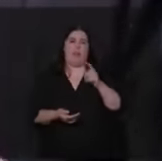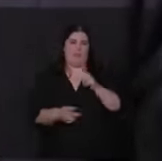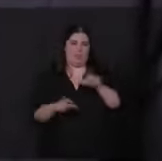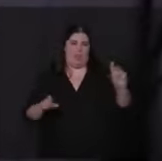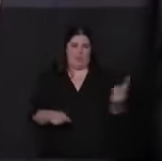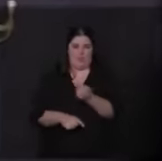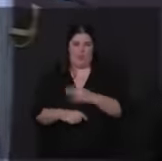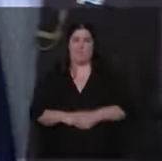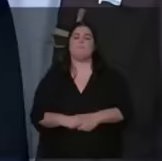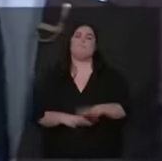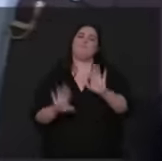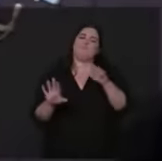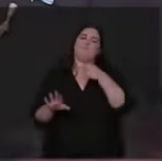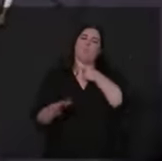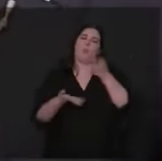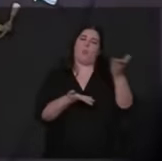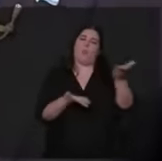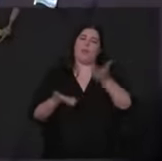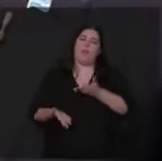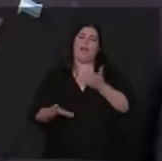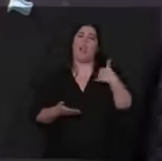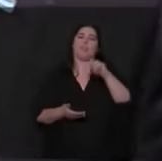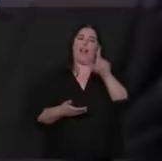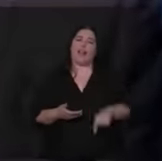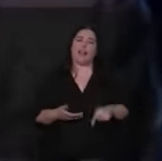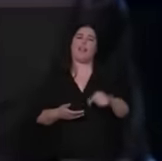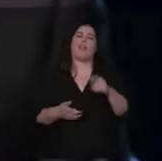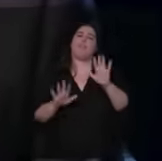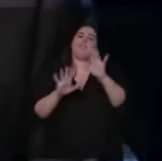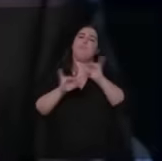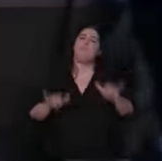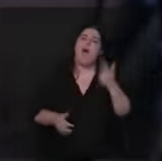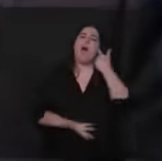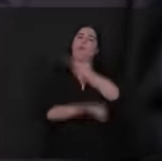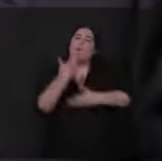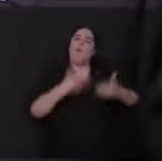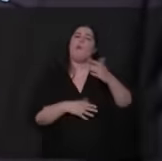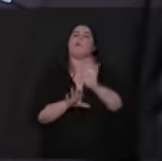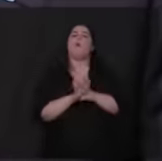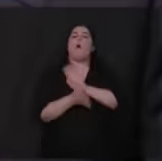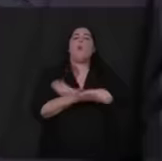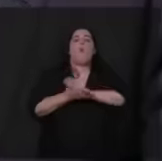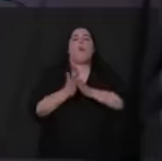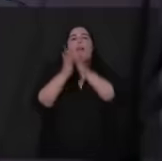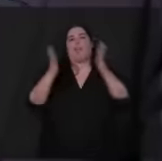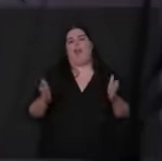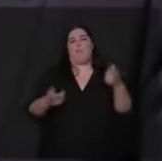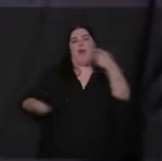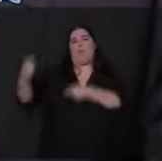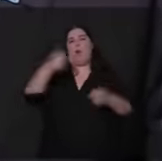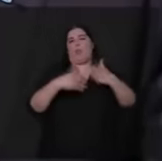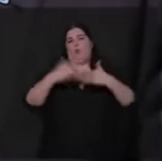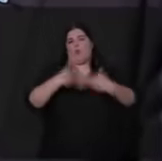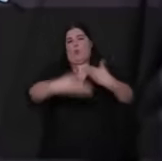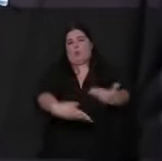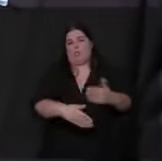Yo quiero invitar a los argentinos a que en convivencia y en paz construyamos desde el 10 de diciembre una nueva etapa en acuerdo y